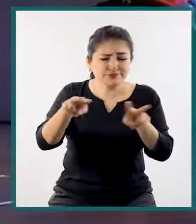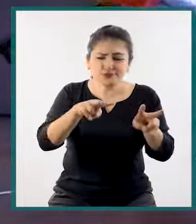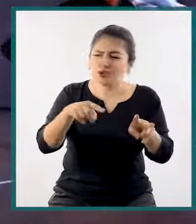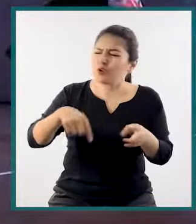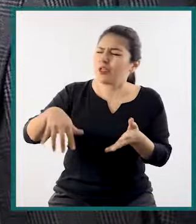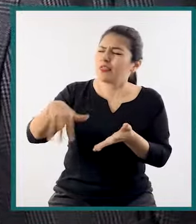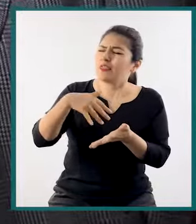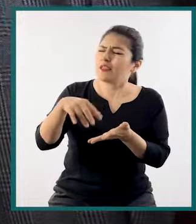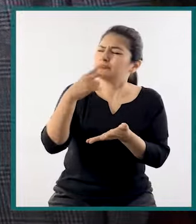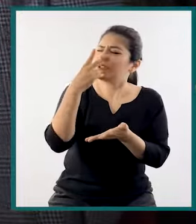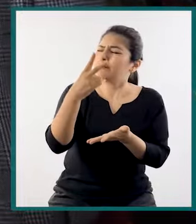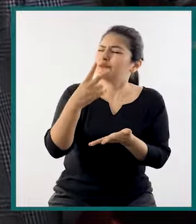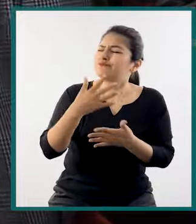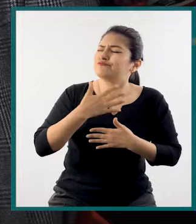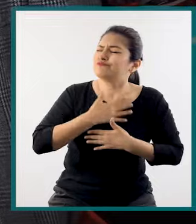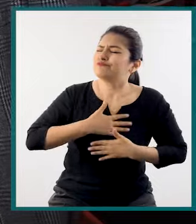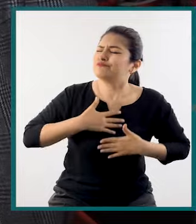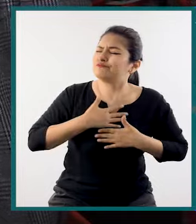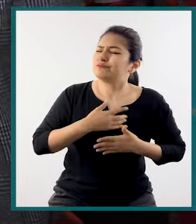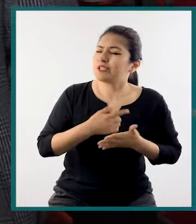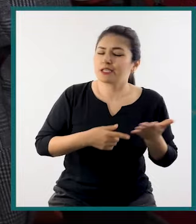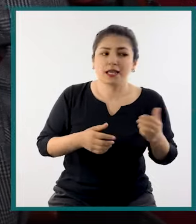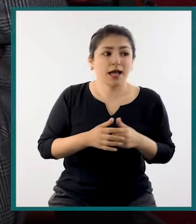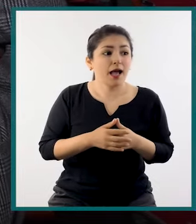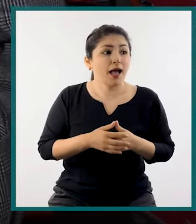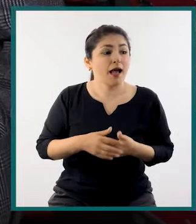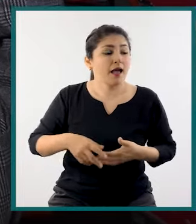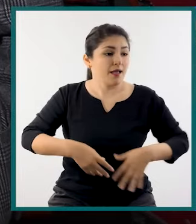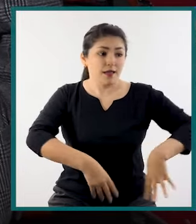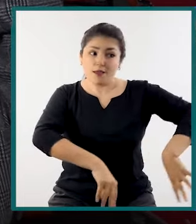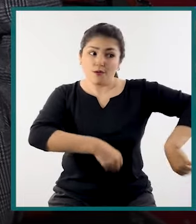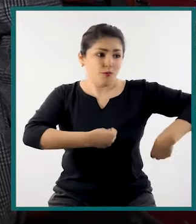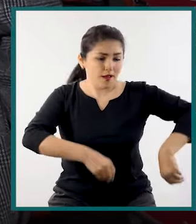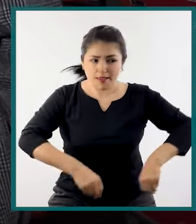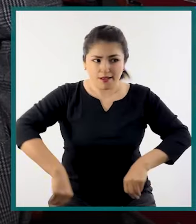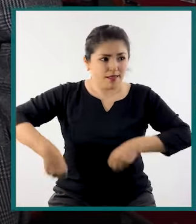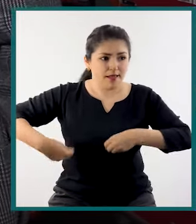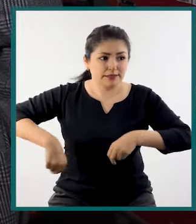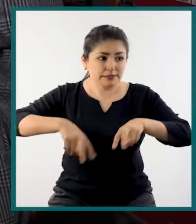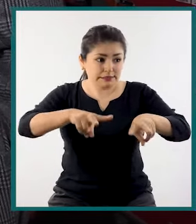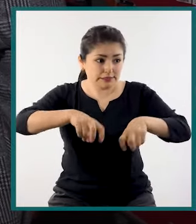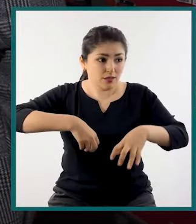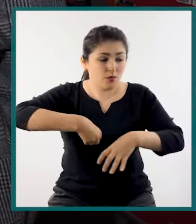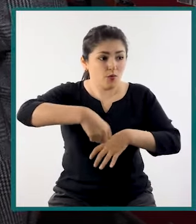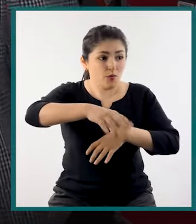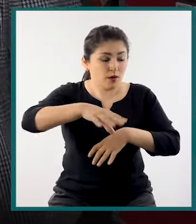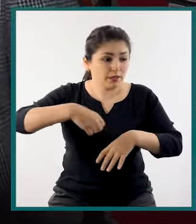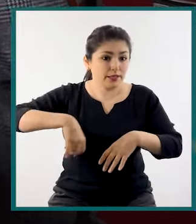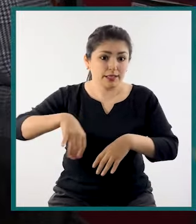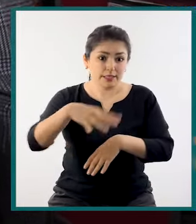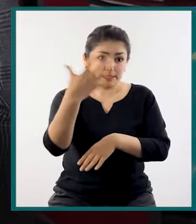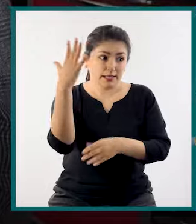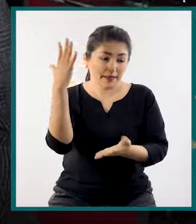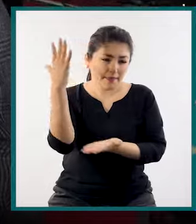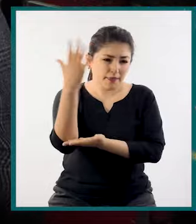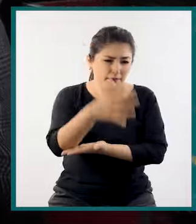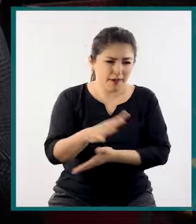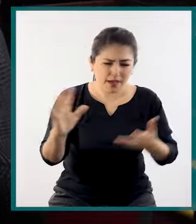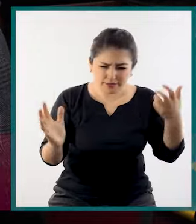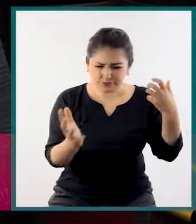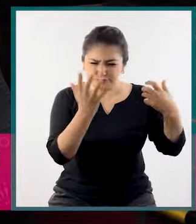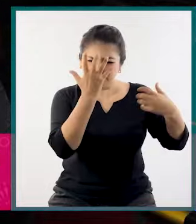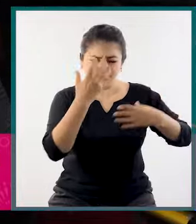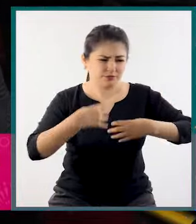a deleitar? Vamos a presentar el Huaylas Agrícola, la Jija, el Carnaval Marqueño, la Chonguinada,